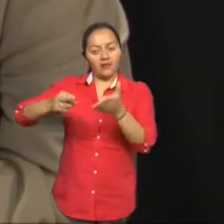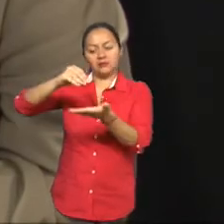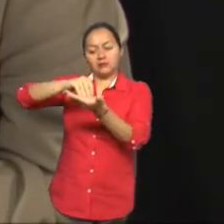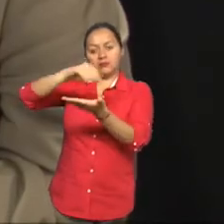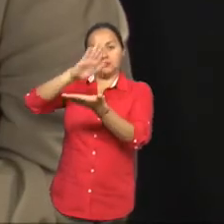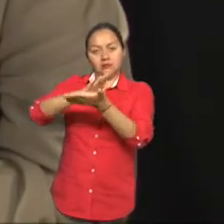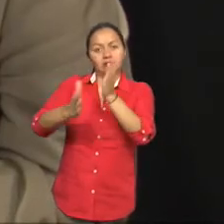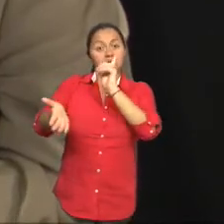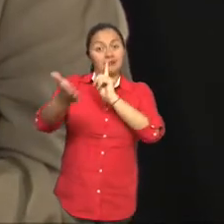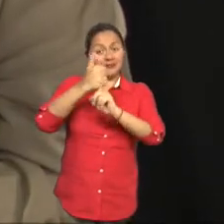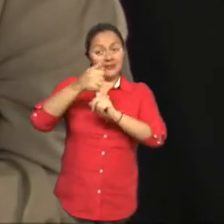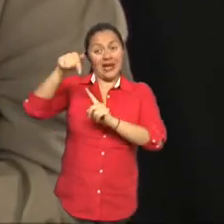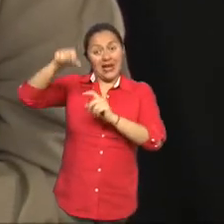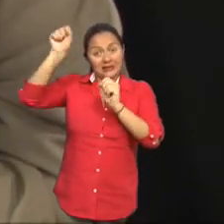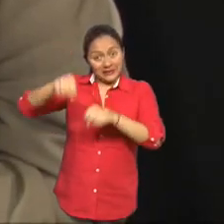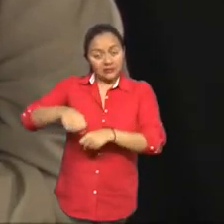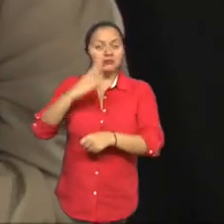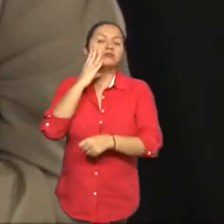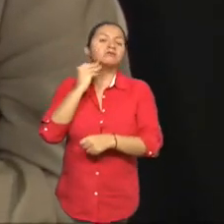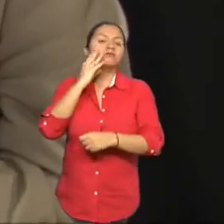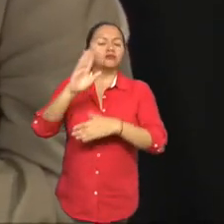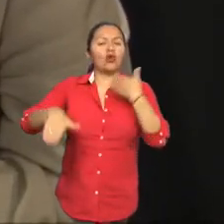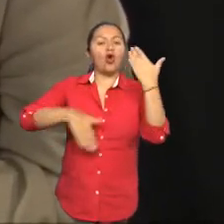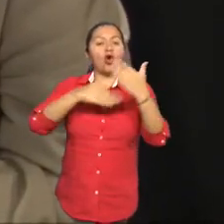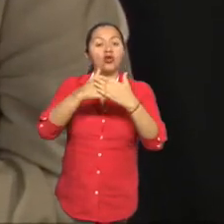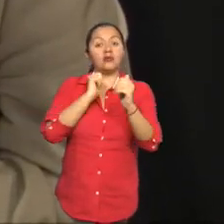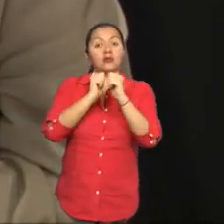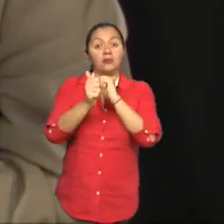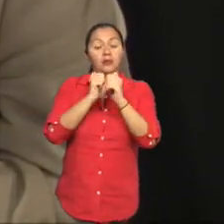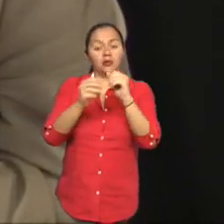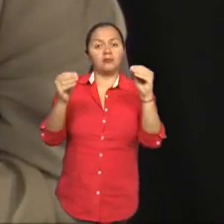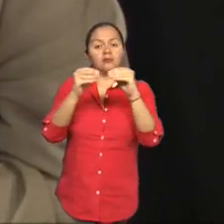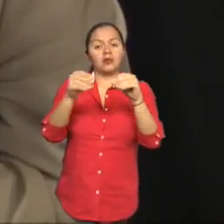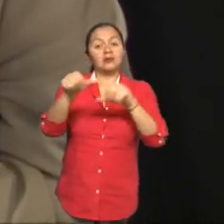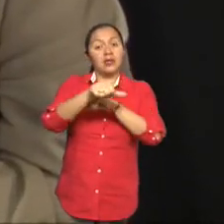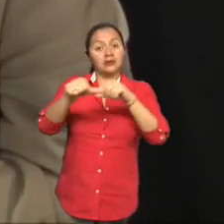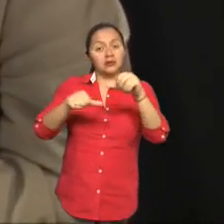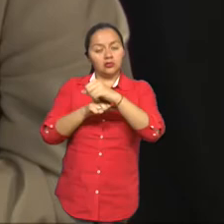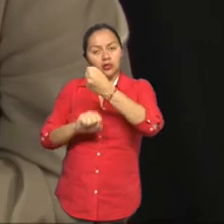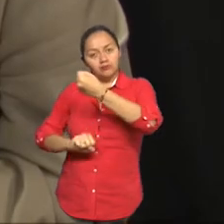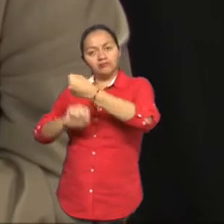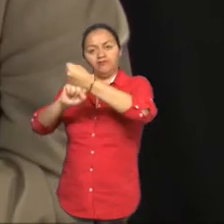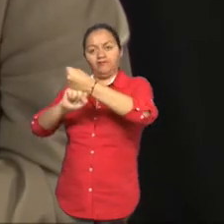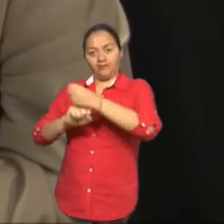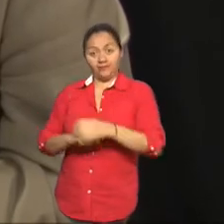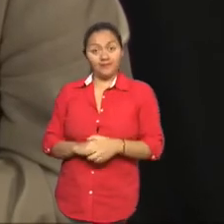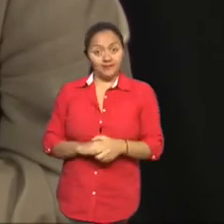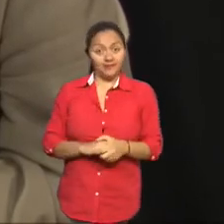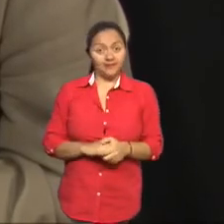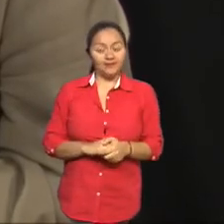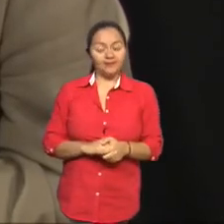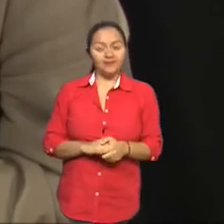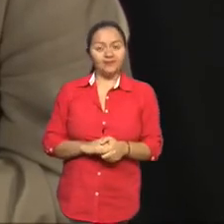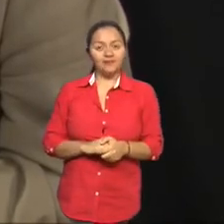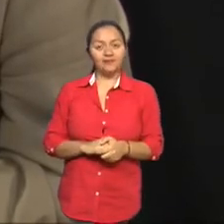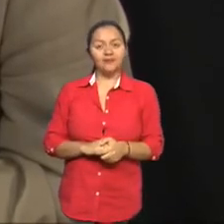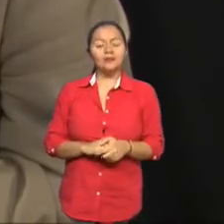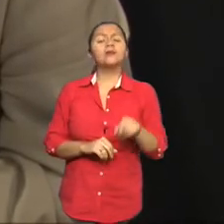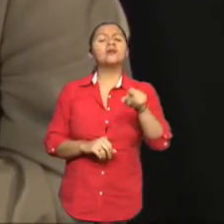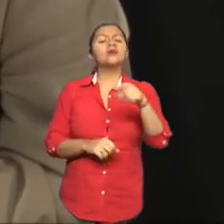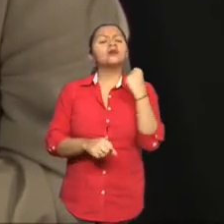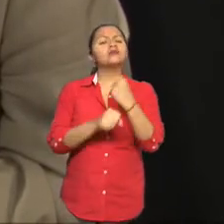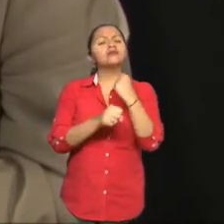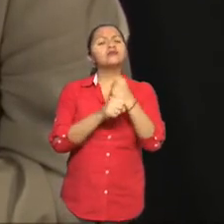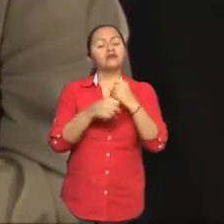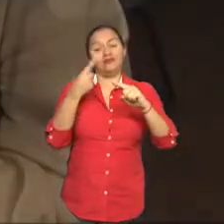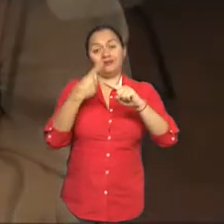de que esos expertos lleguen hasta los deportistas, los asesoren para buscar el máximo nivel en ellos. El desempeñarse en